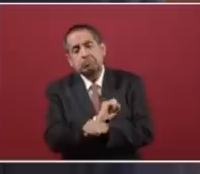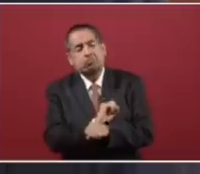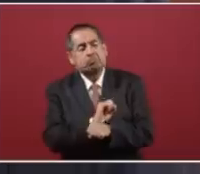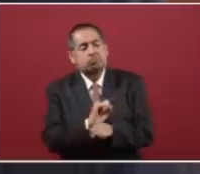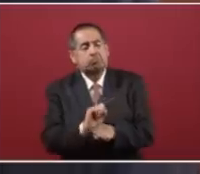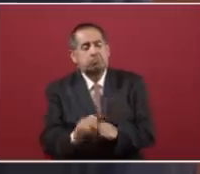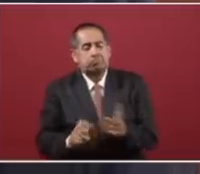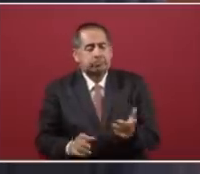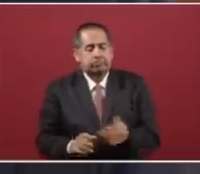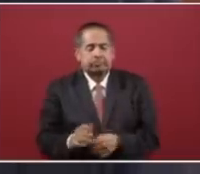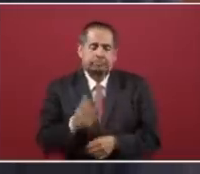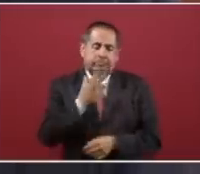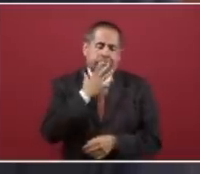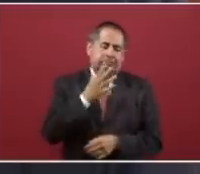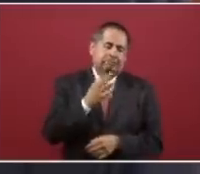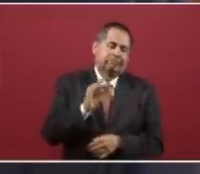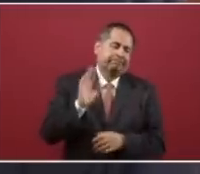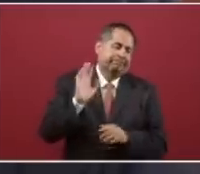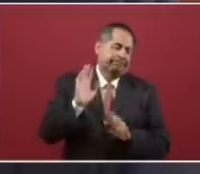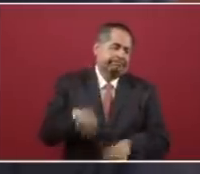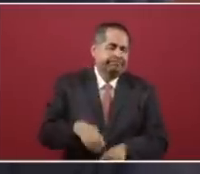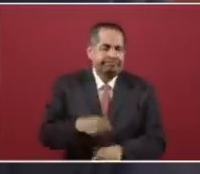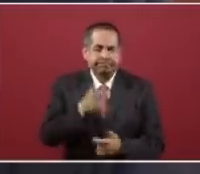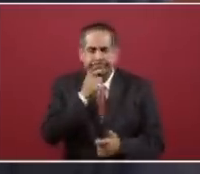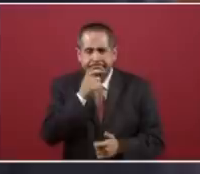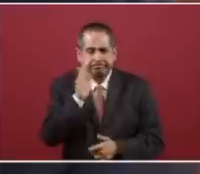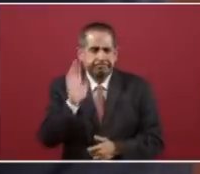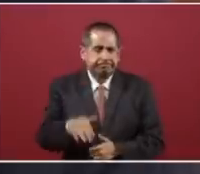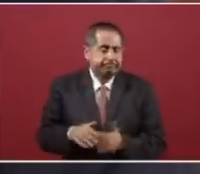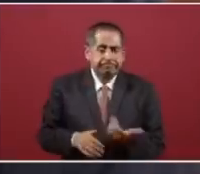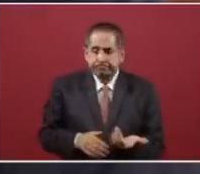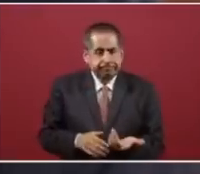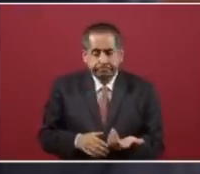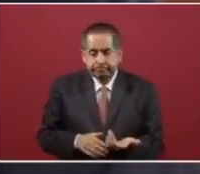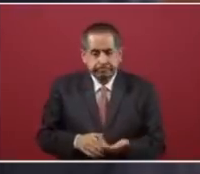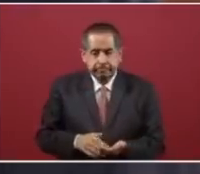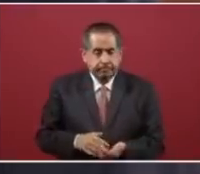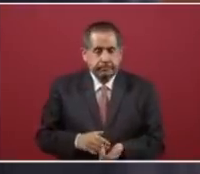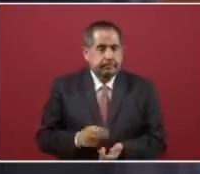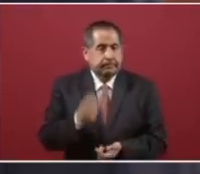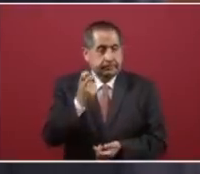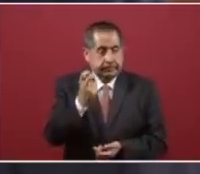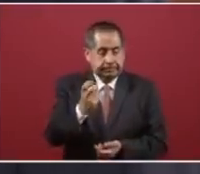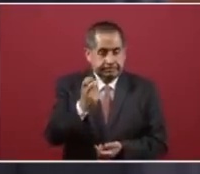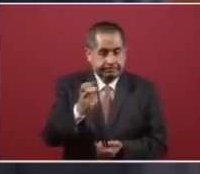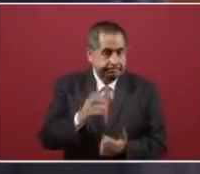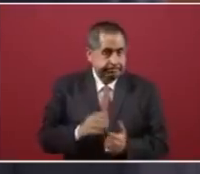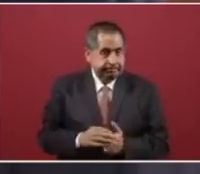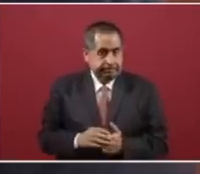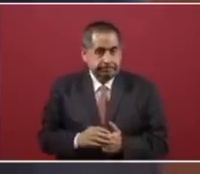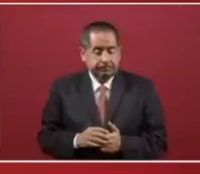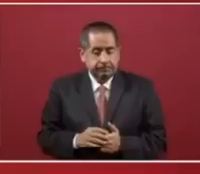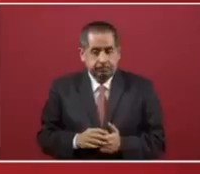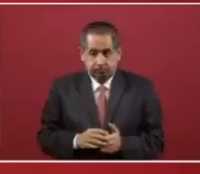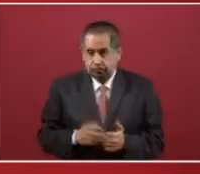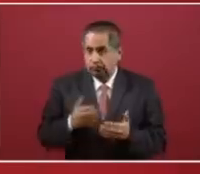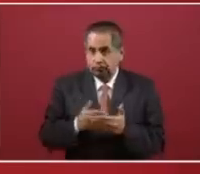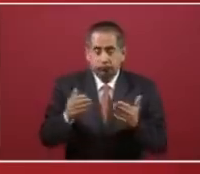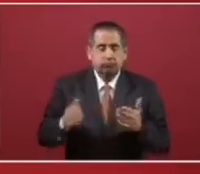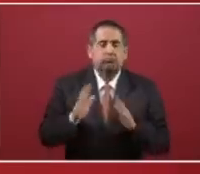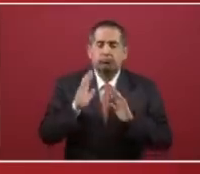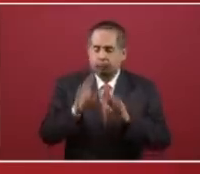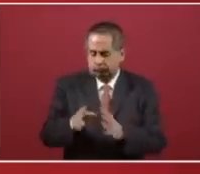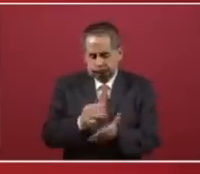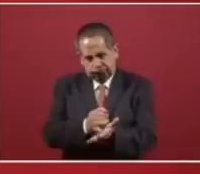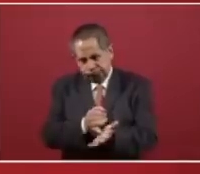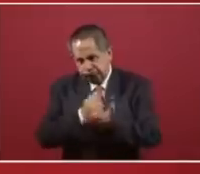causan risa por eso e ahora se toma la